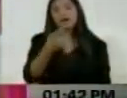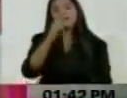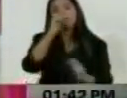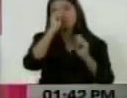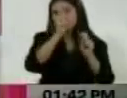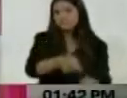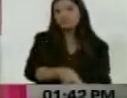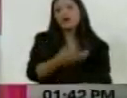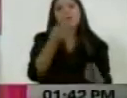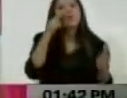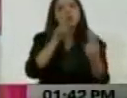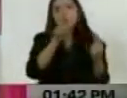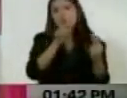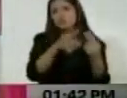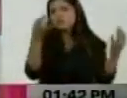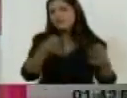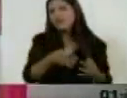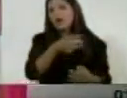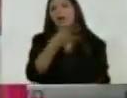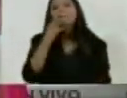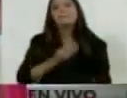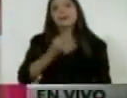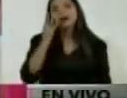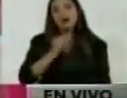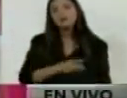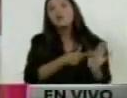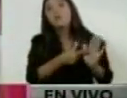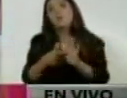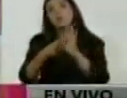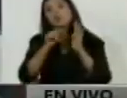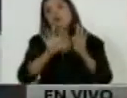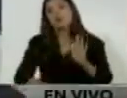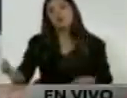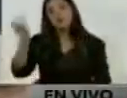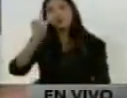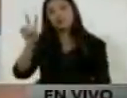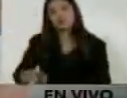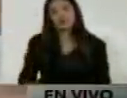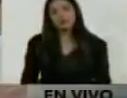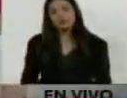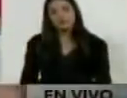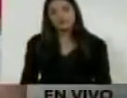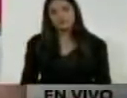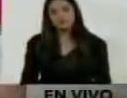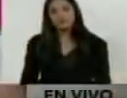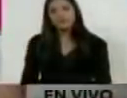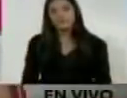reconocimiento, conocer profundamente su experiencia y mostrársela a todo el país.